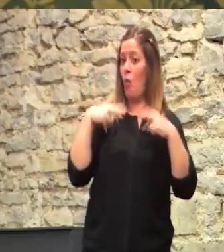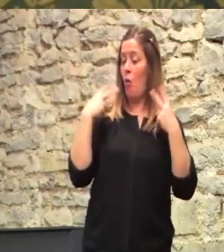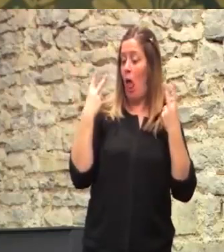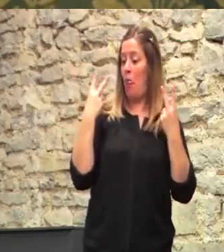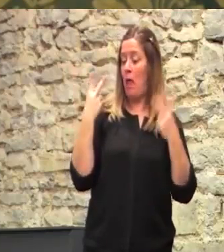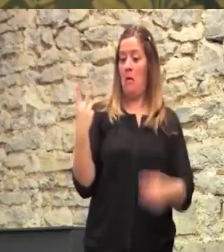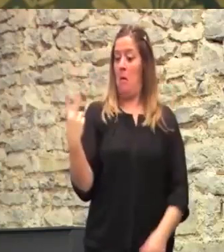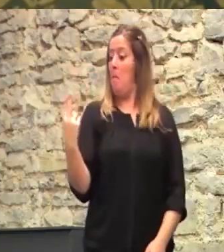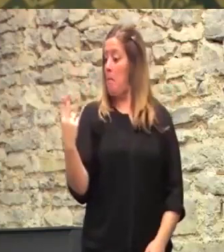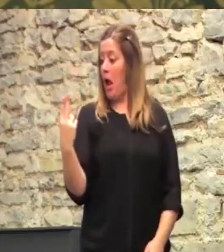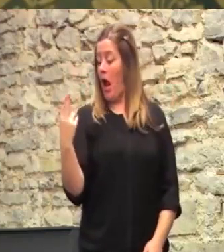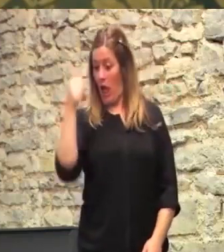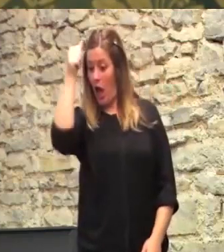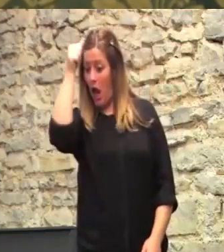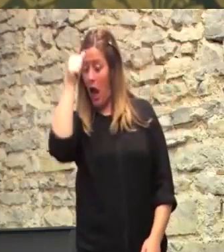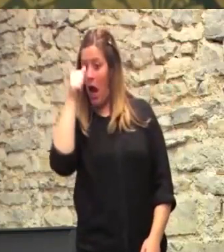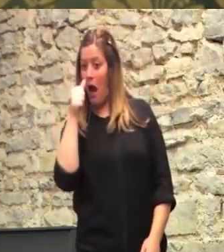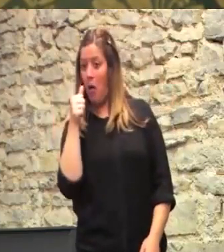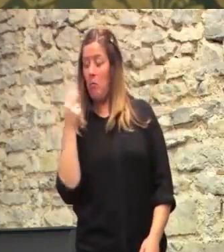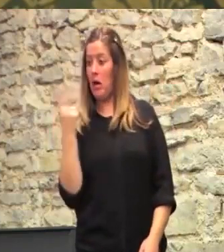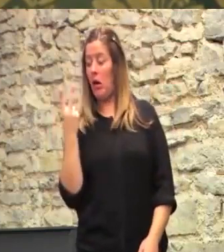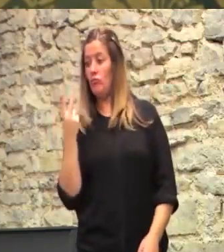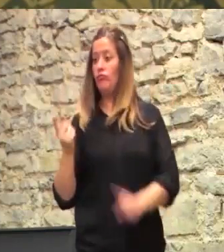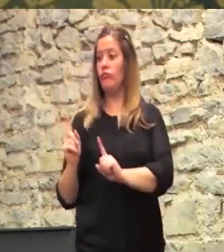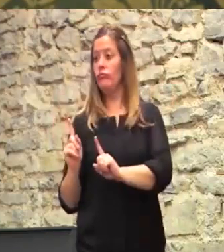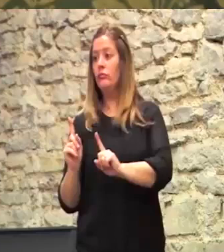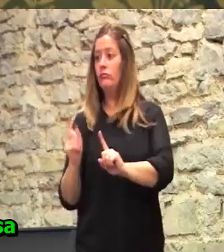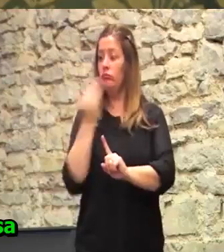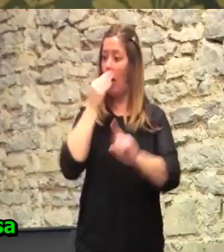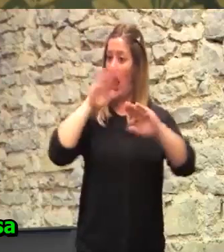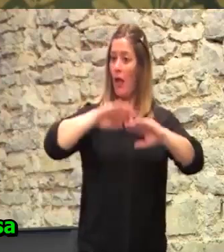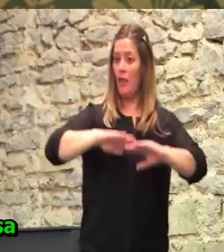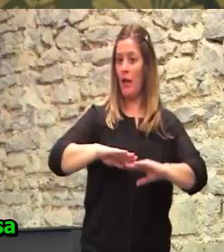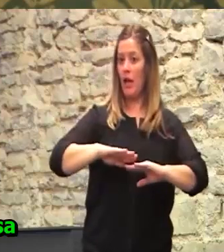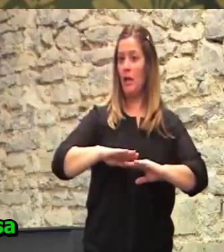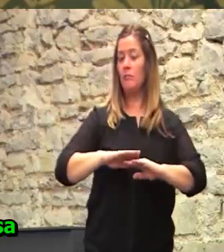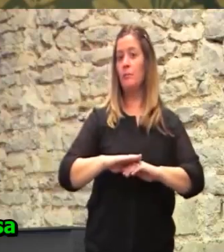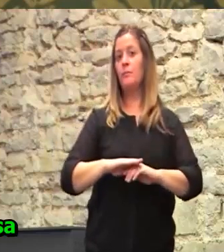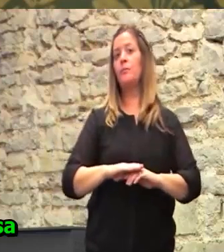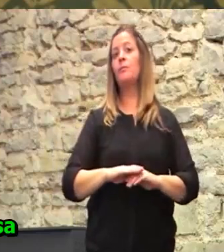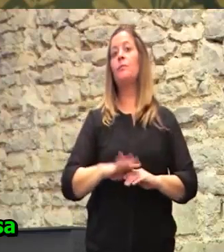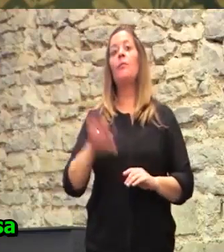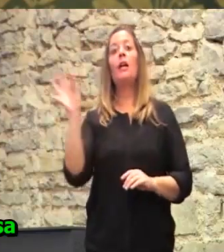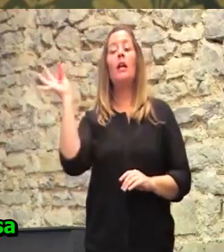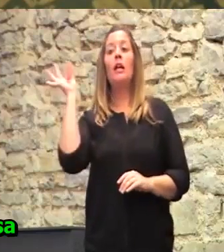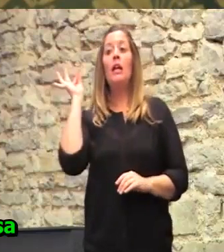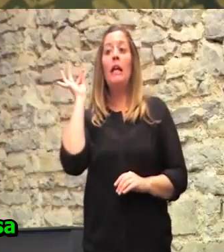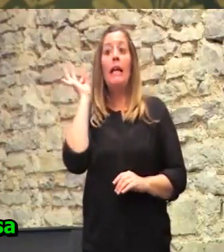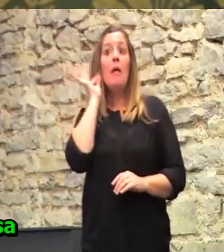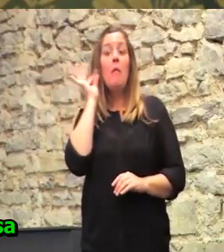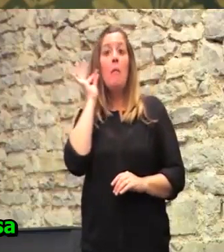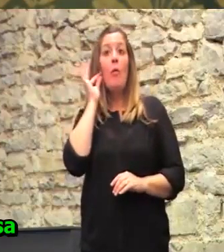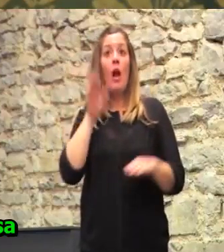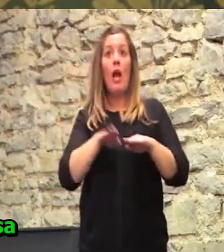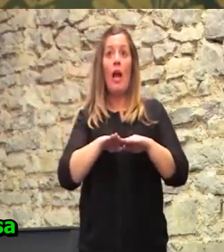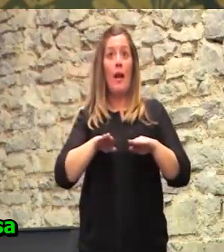con una pareja con un hombre a cenar y que ella le pasará por debajo de la